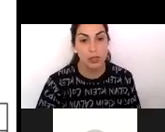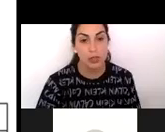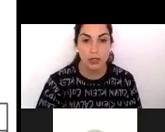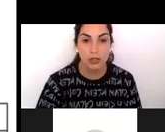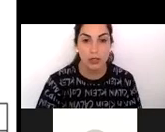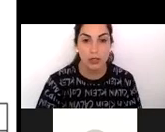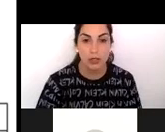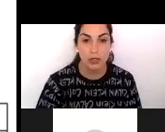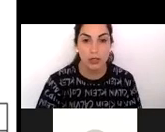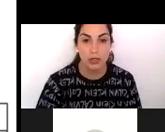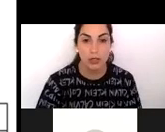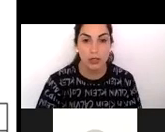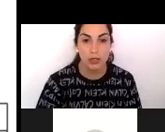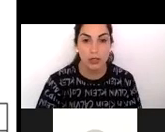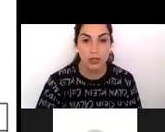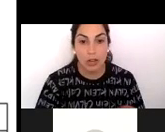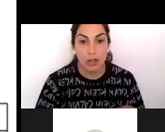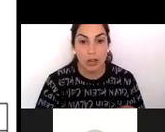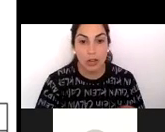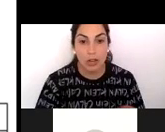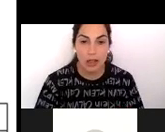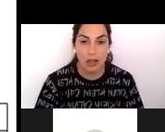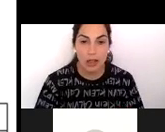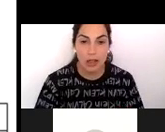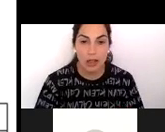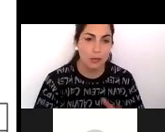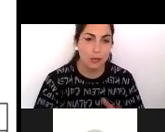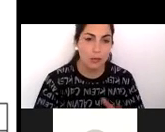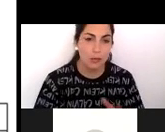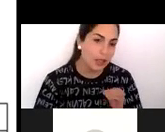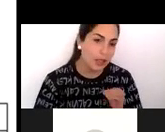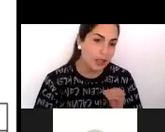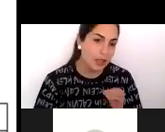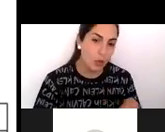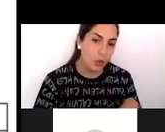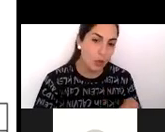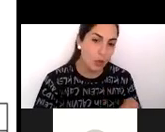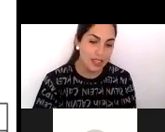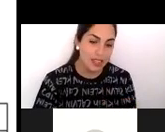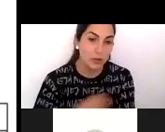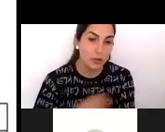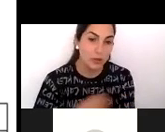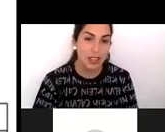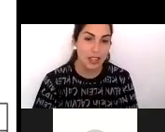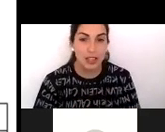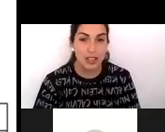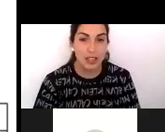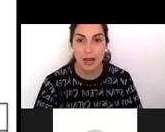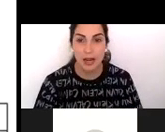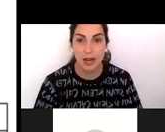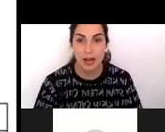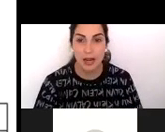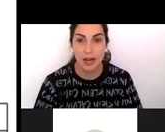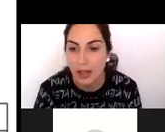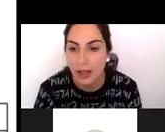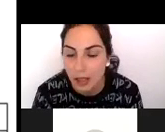cabros, y yo soy un extranjero, y leo esta portada, me va a costar mucho identificar cuál es el objetivo de esta